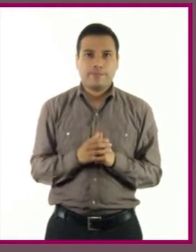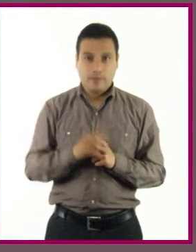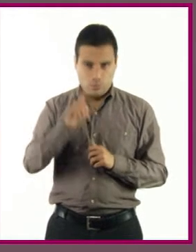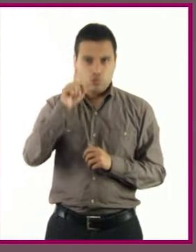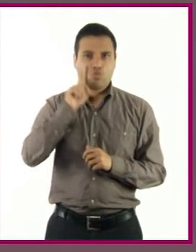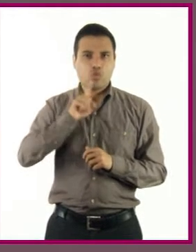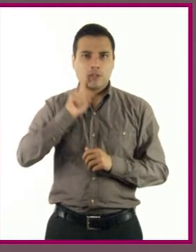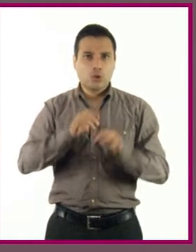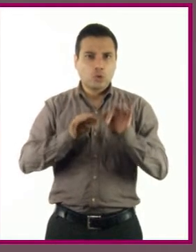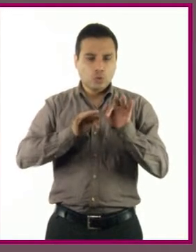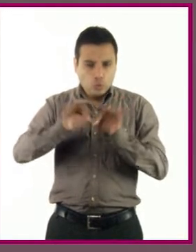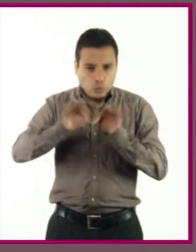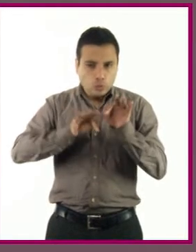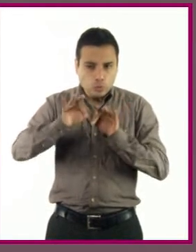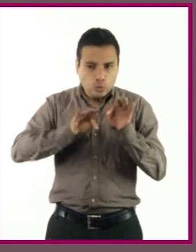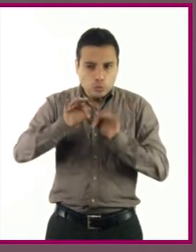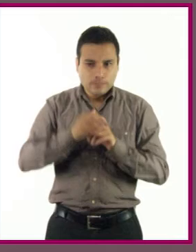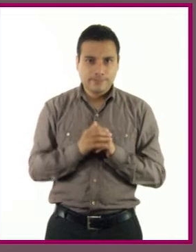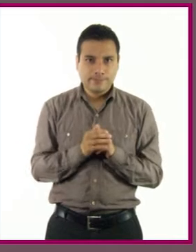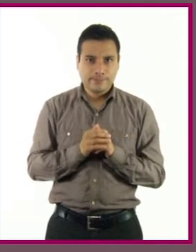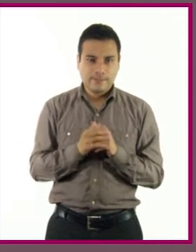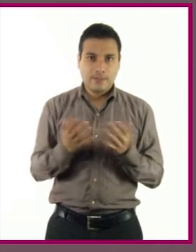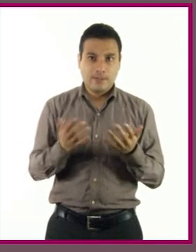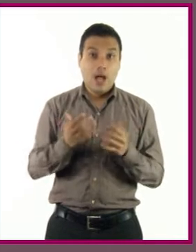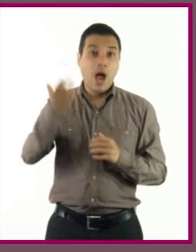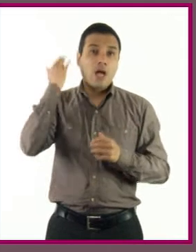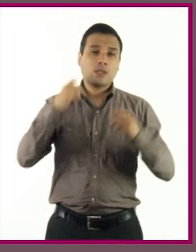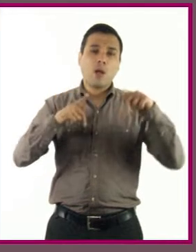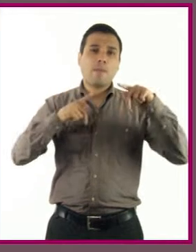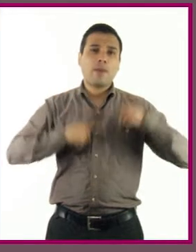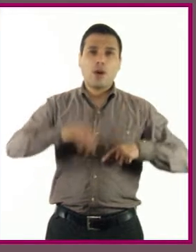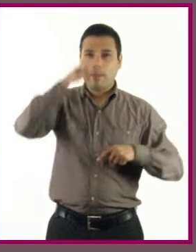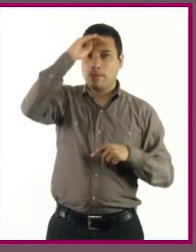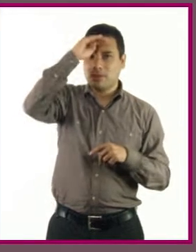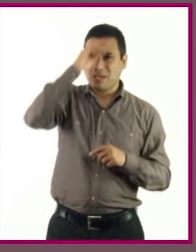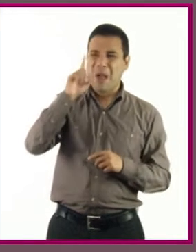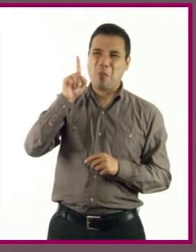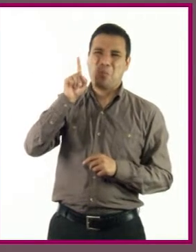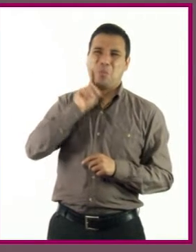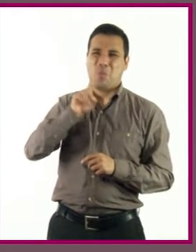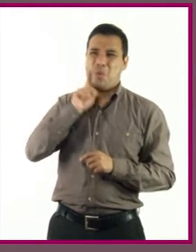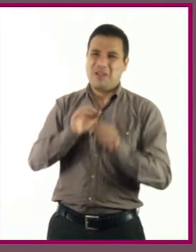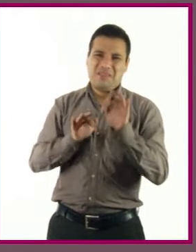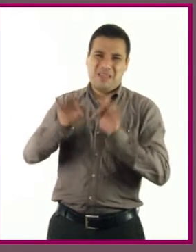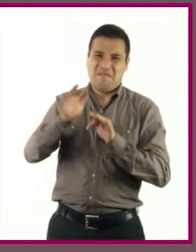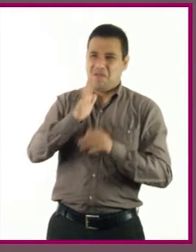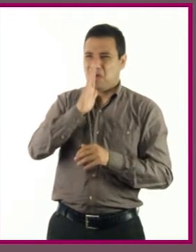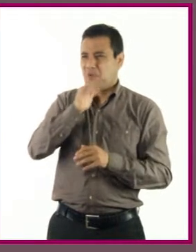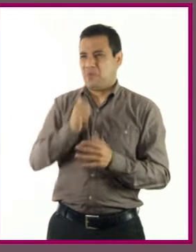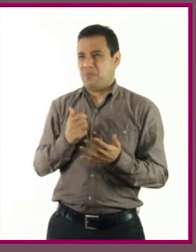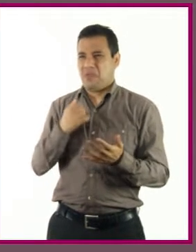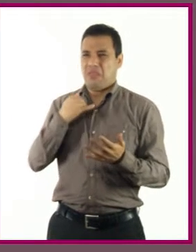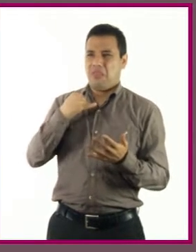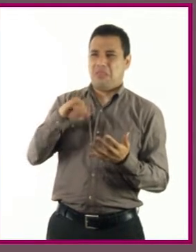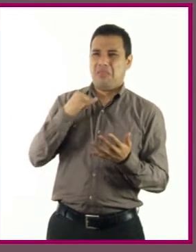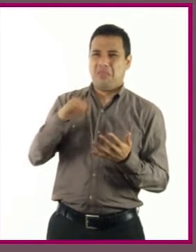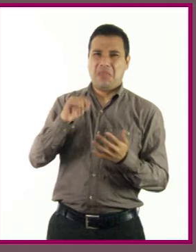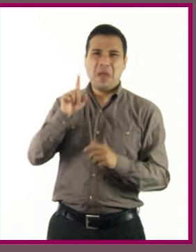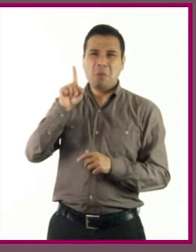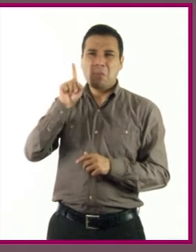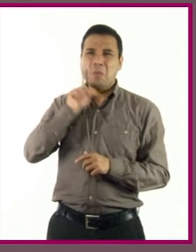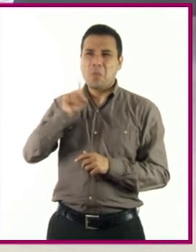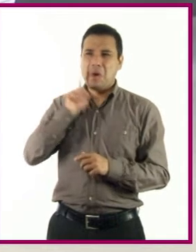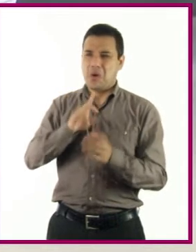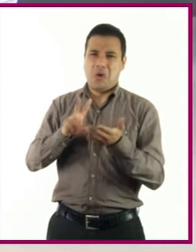el estigma social de que no eran capaces de desempeñar cierto tipo de actividades o de valerse por